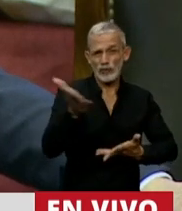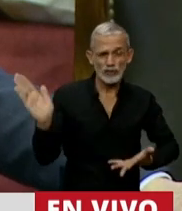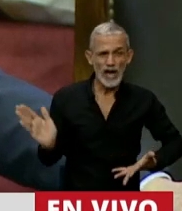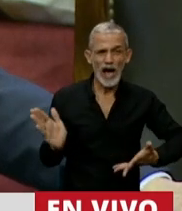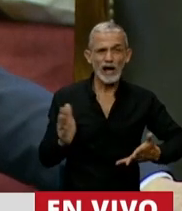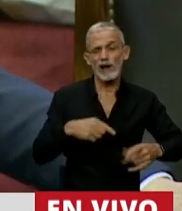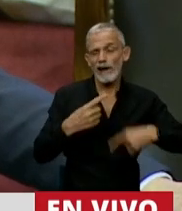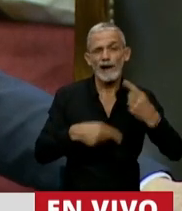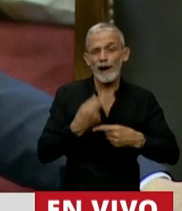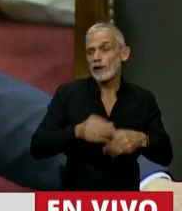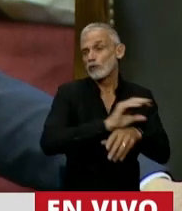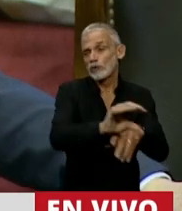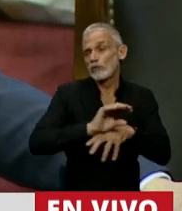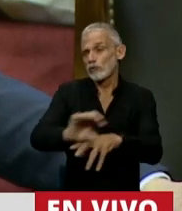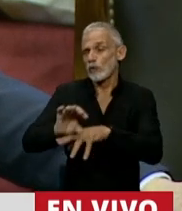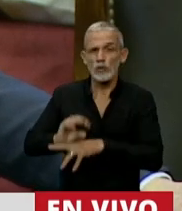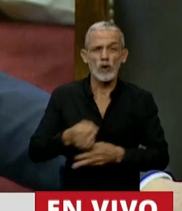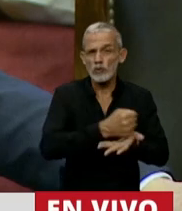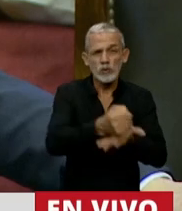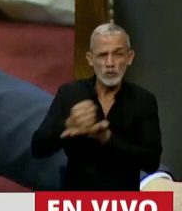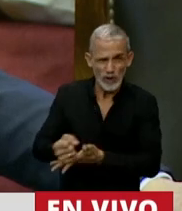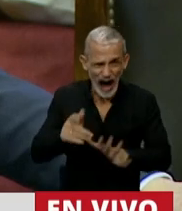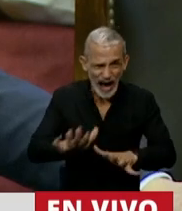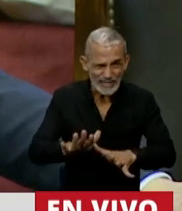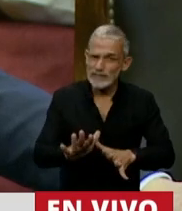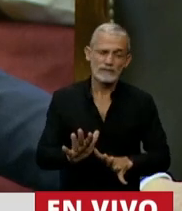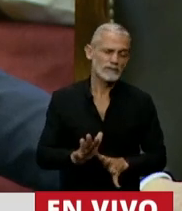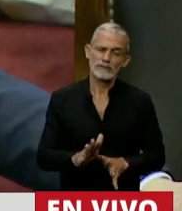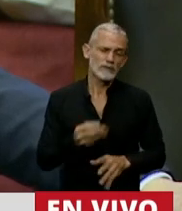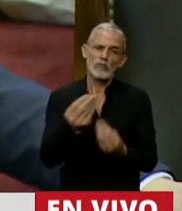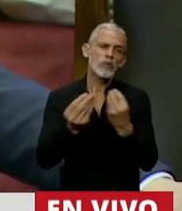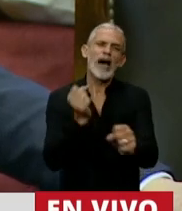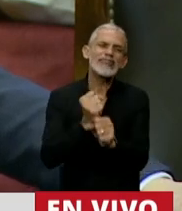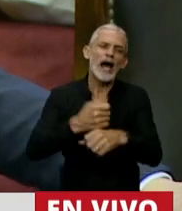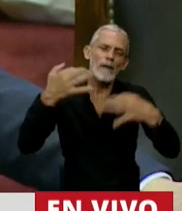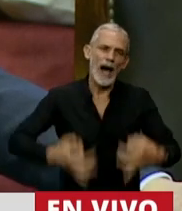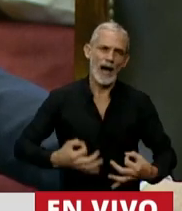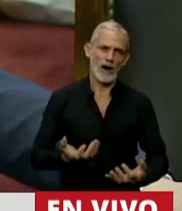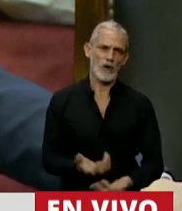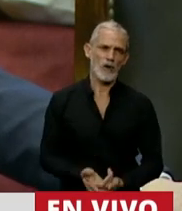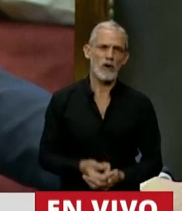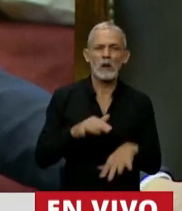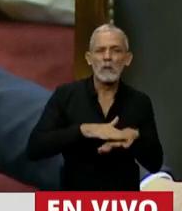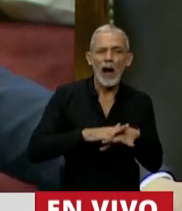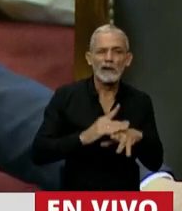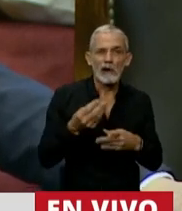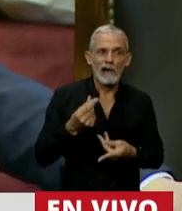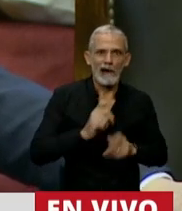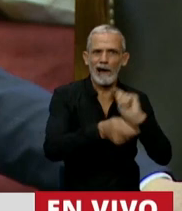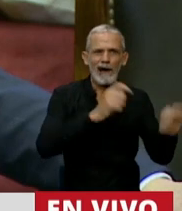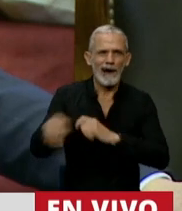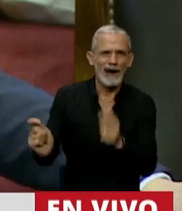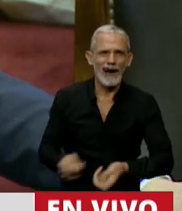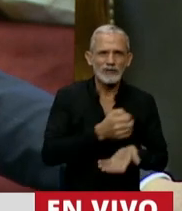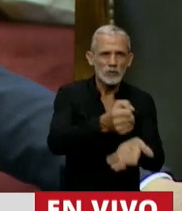permanente subsidio es una justicia social elemental básica y por sobre